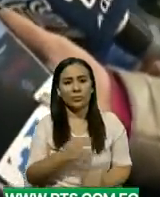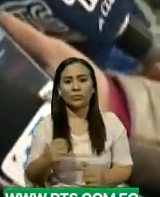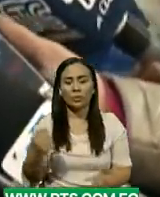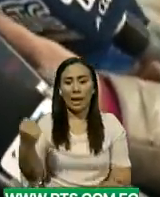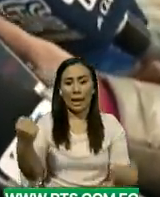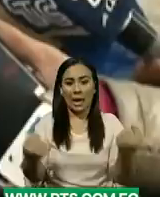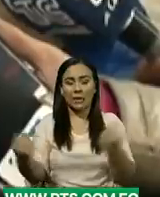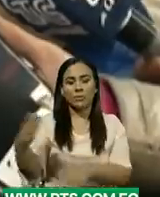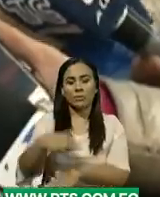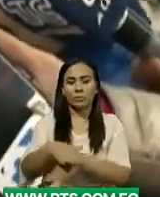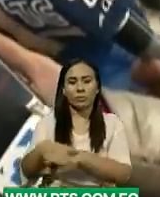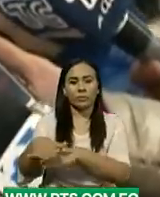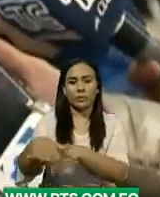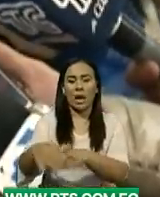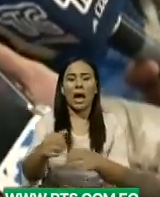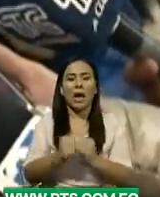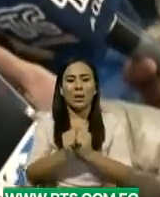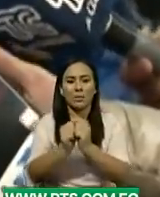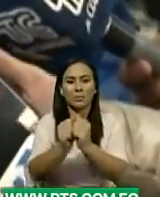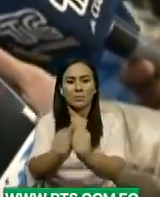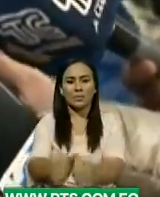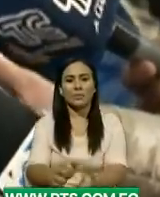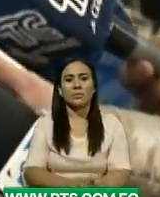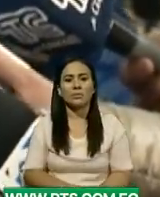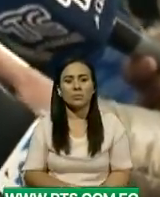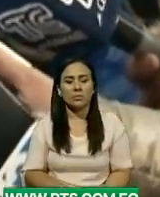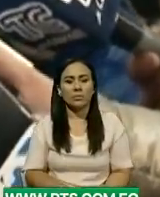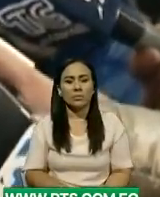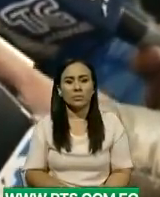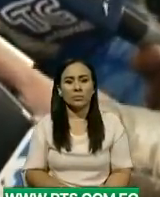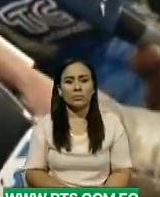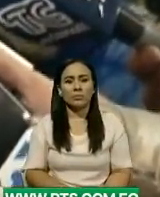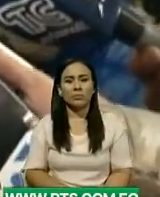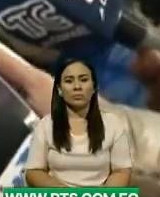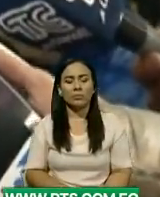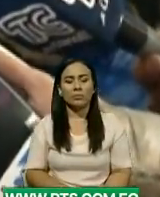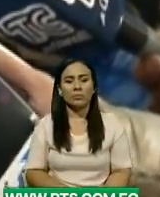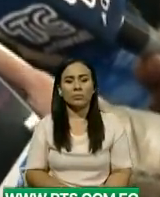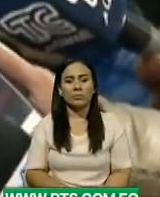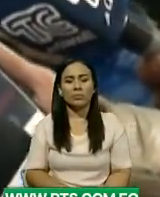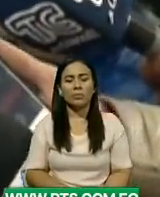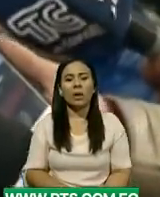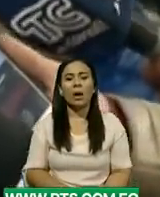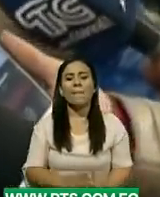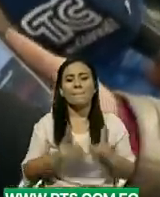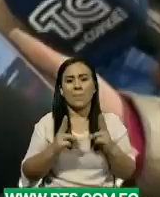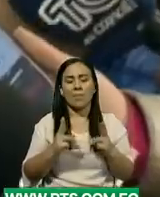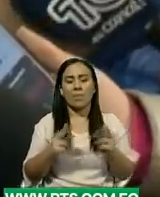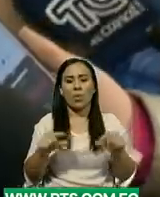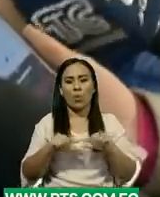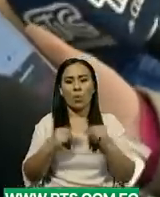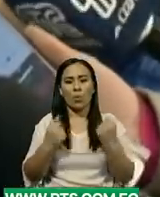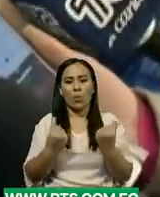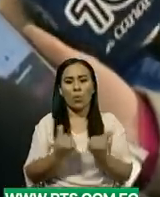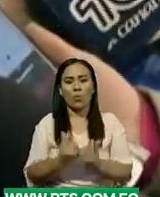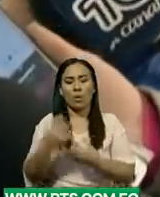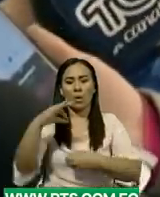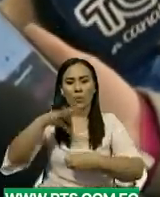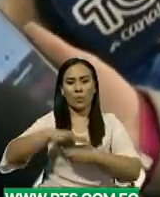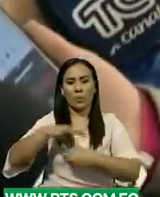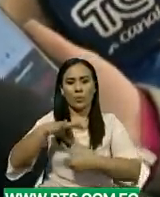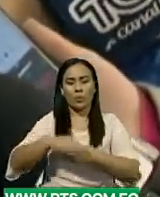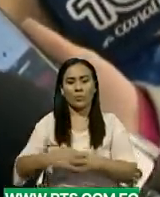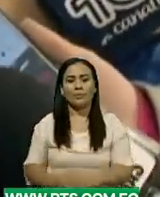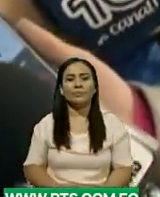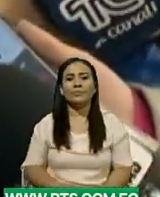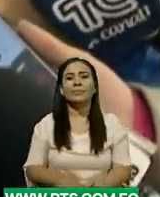para acompañarles a los miembros de las juntas receptoras del voto a